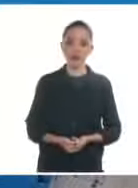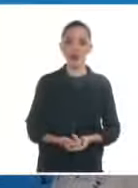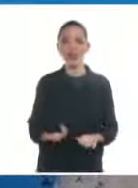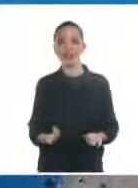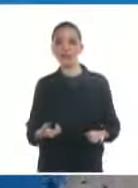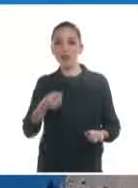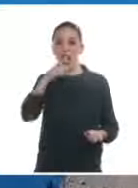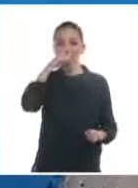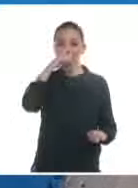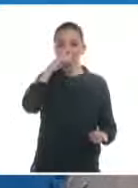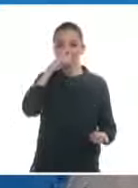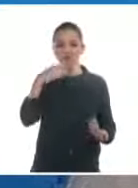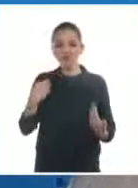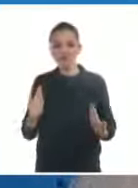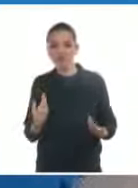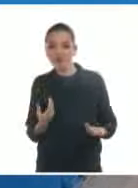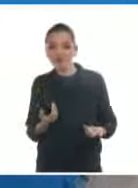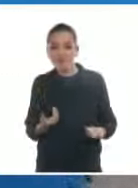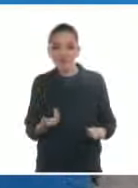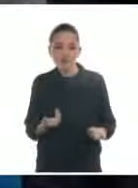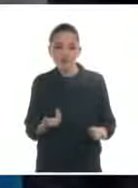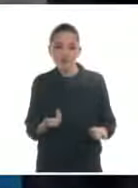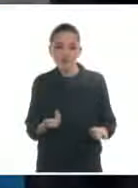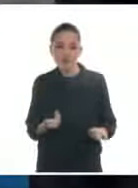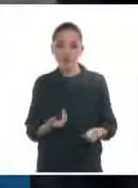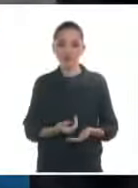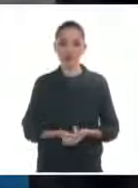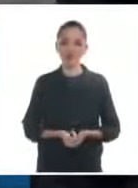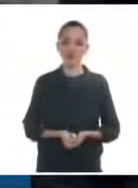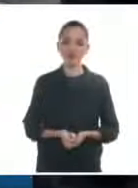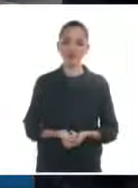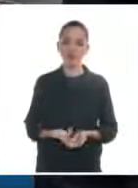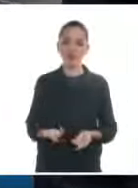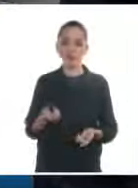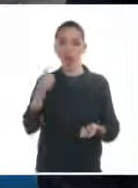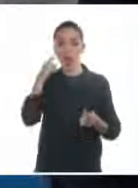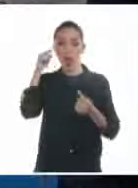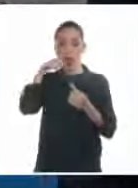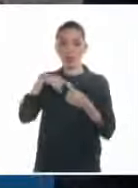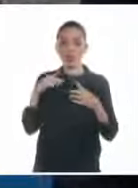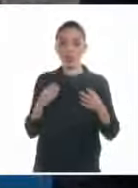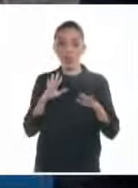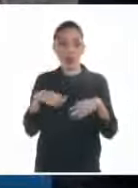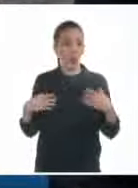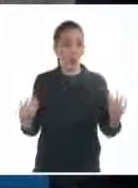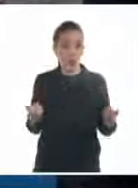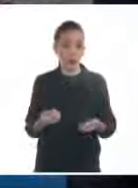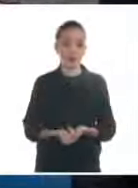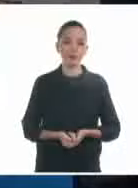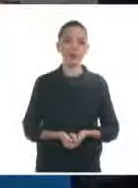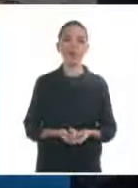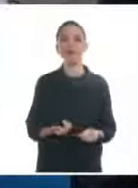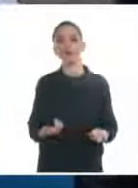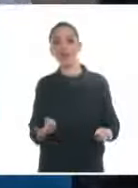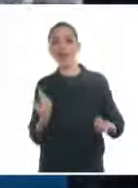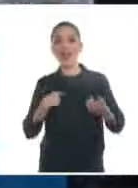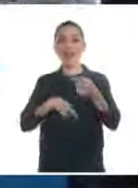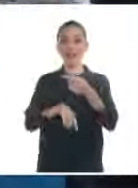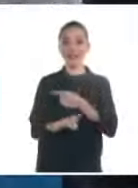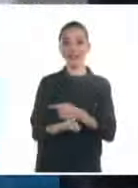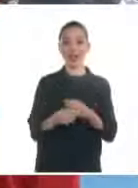las aspiraciones que tenemos a corto plazo es buscar la participar en el clasificatorio sub-21 y buscar la mayor cantidad de